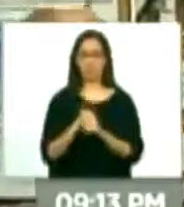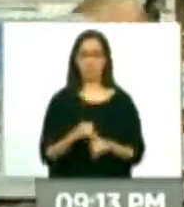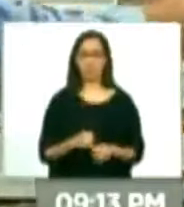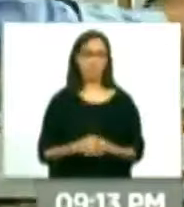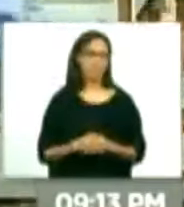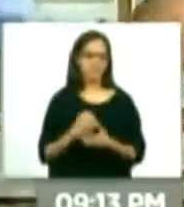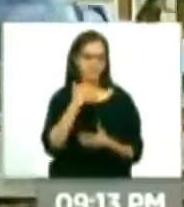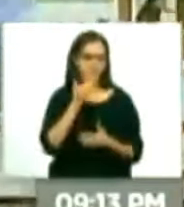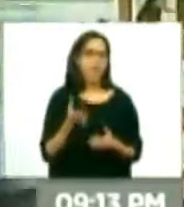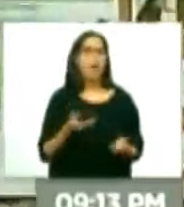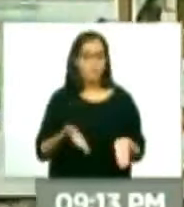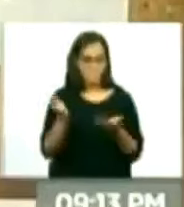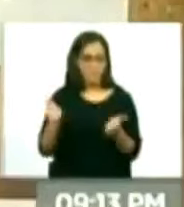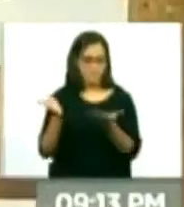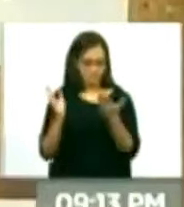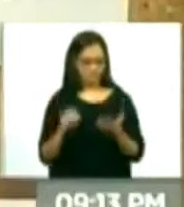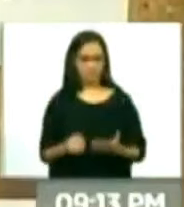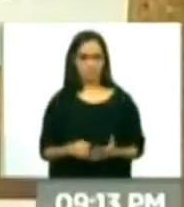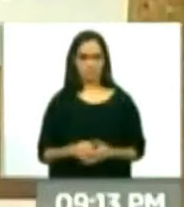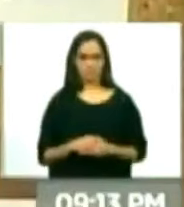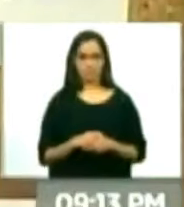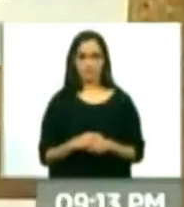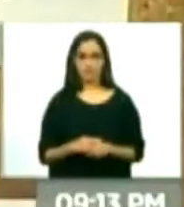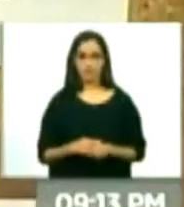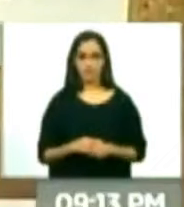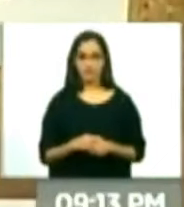Vaya, llévela, llévela.